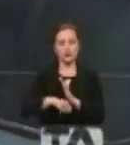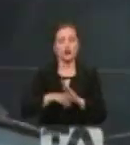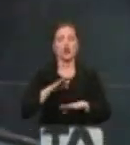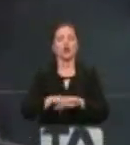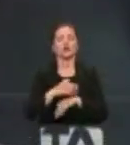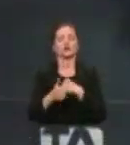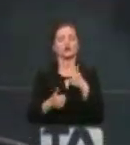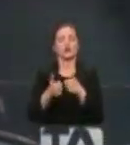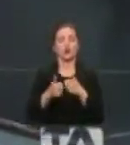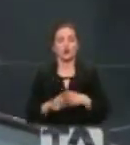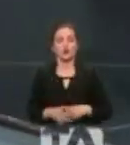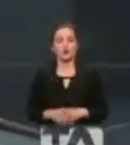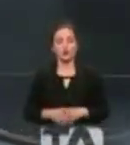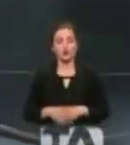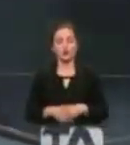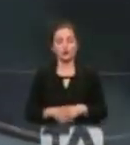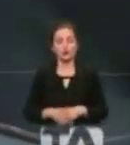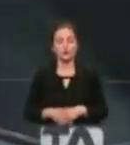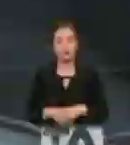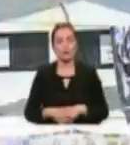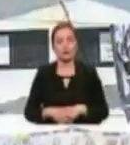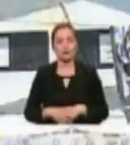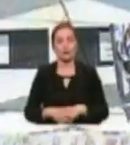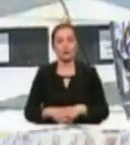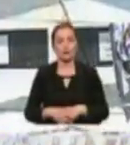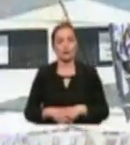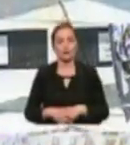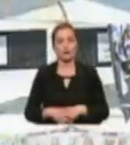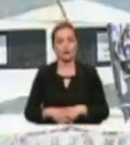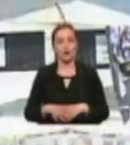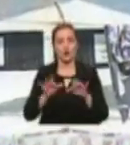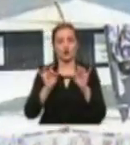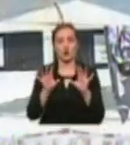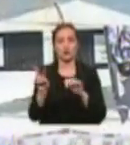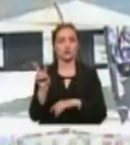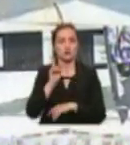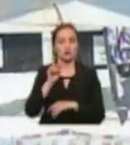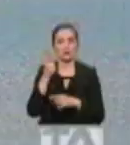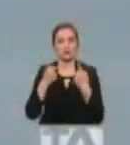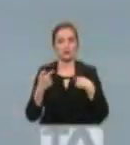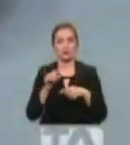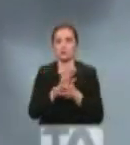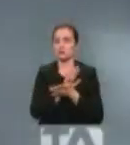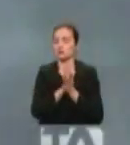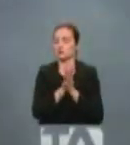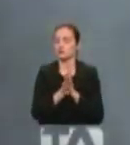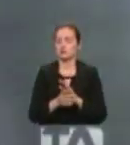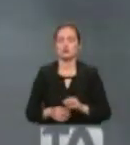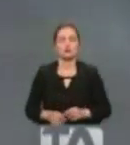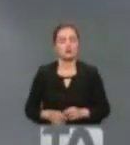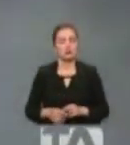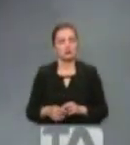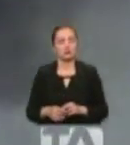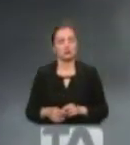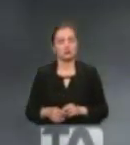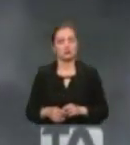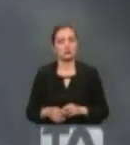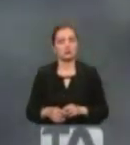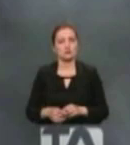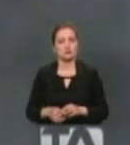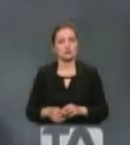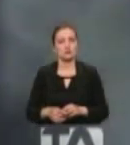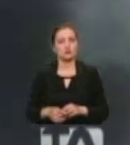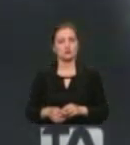para determinar las causas del incendio, que ventajosamente no cobró vidas humanas. Ni tampoco se registraron